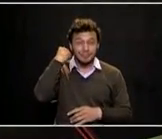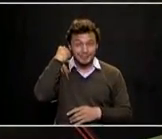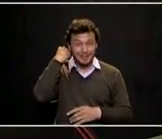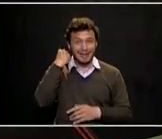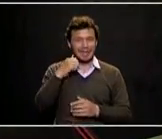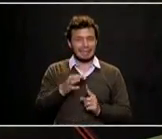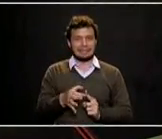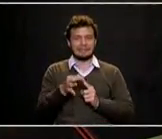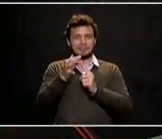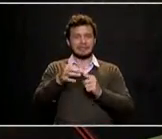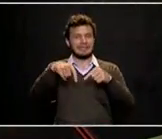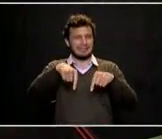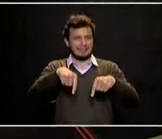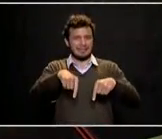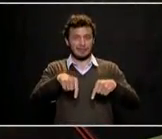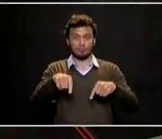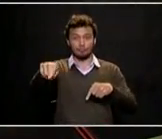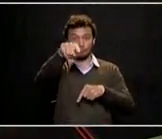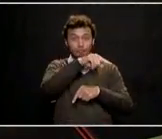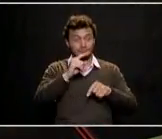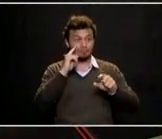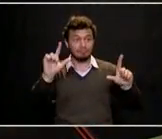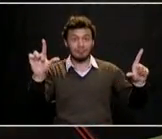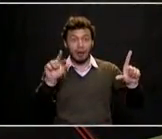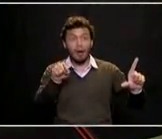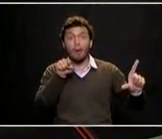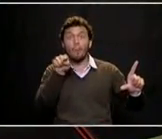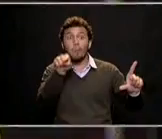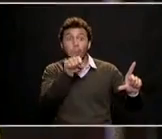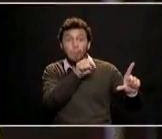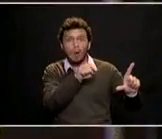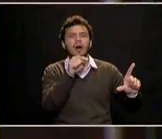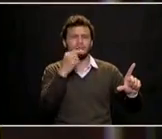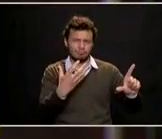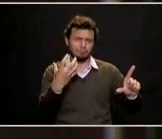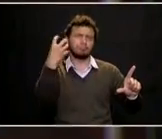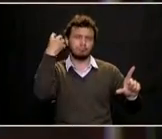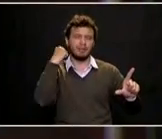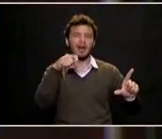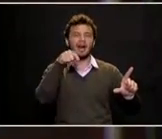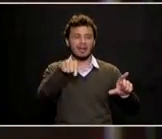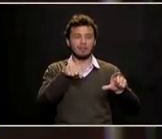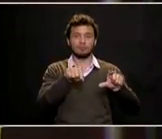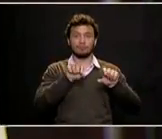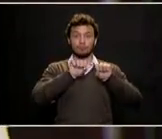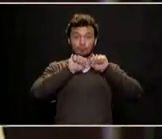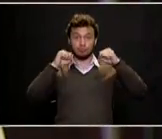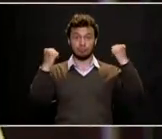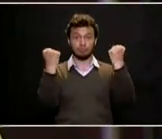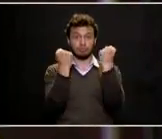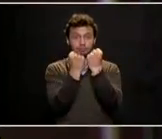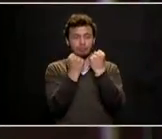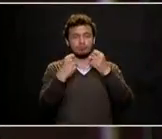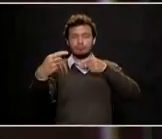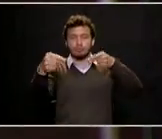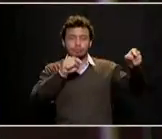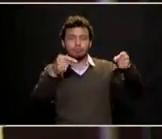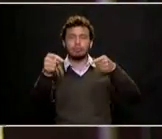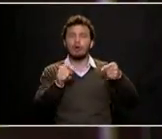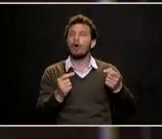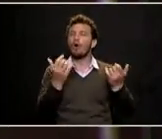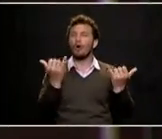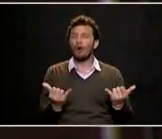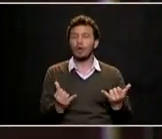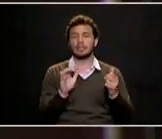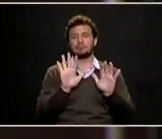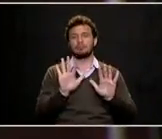recinto que ustedes ven en sus pantallas, se realizaban los debates al Consejo. Hoy es el Museo de Antioquia. Un placer